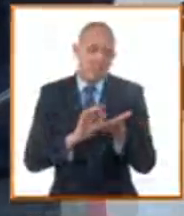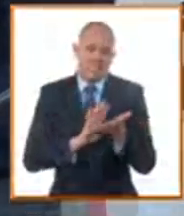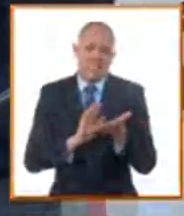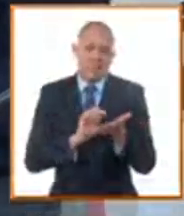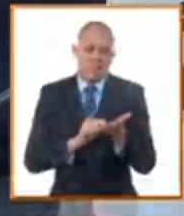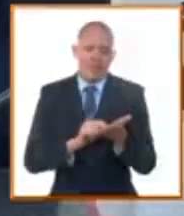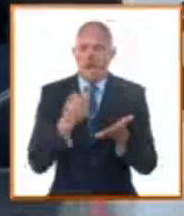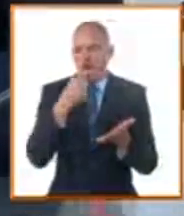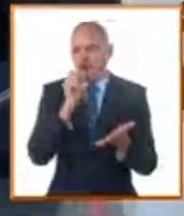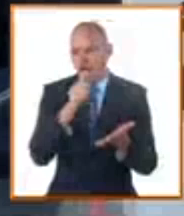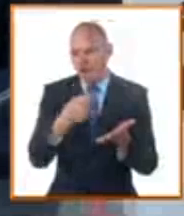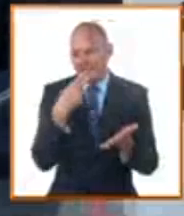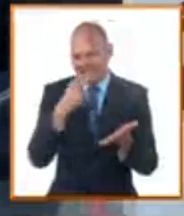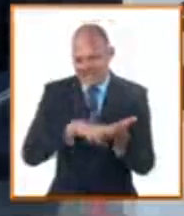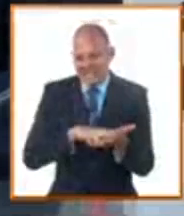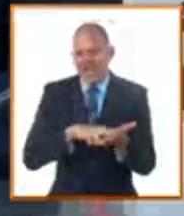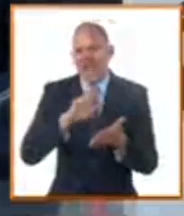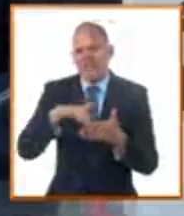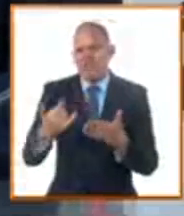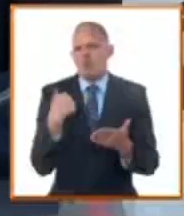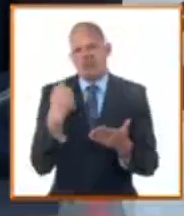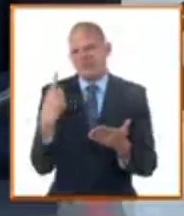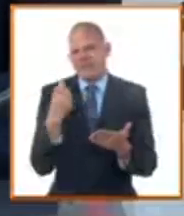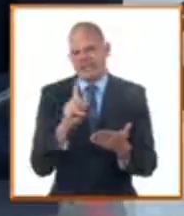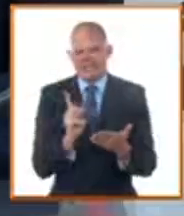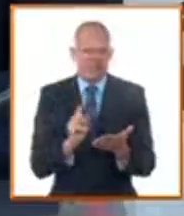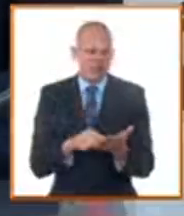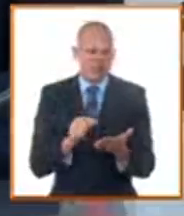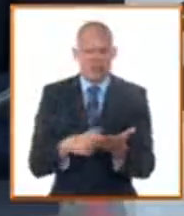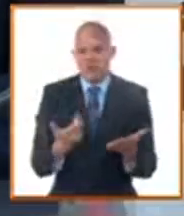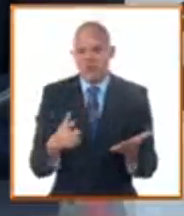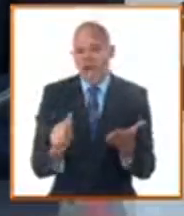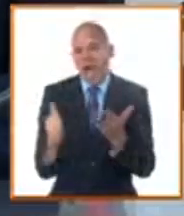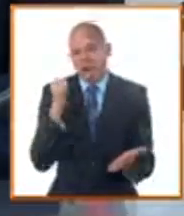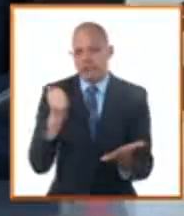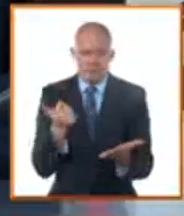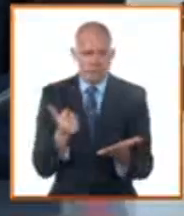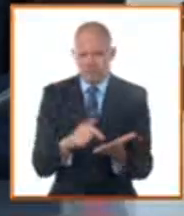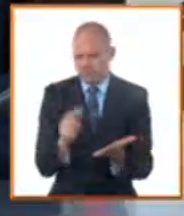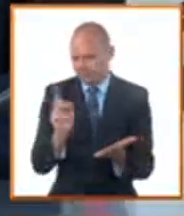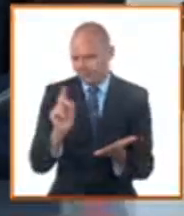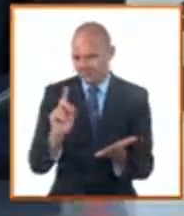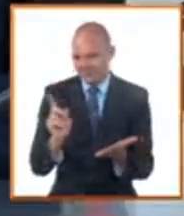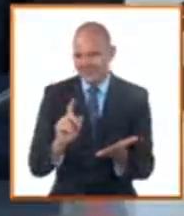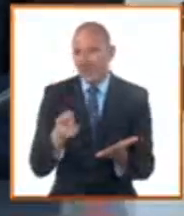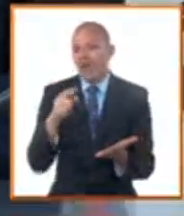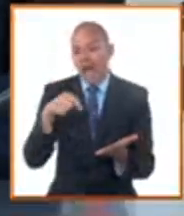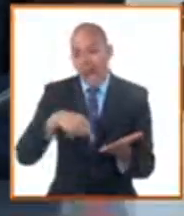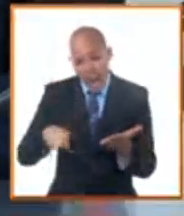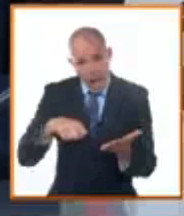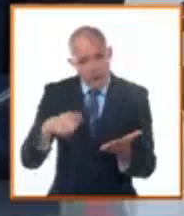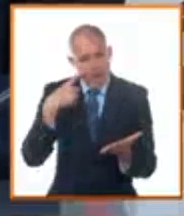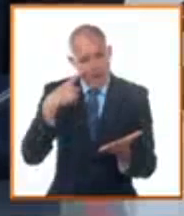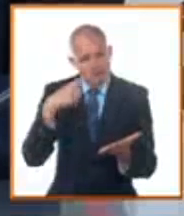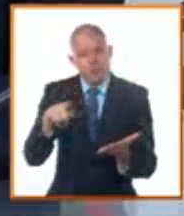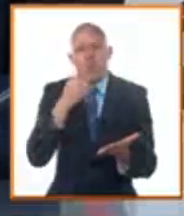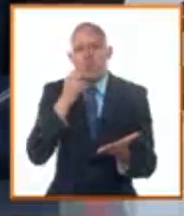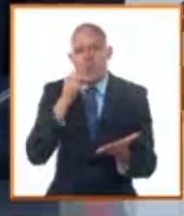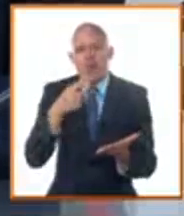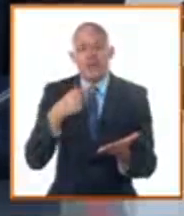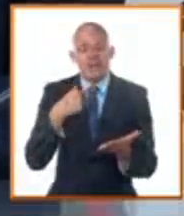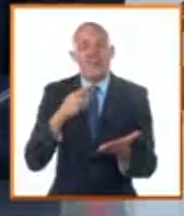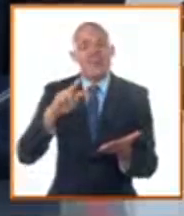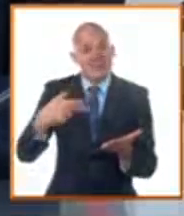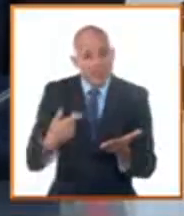vaya a usar, pueda recuperar su dinero. Próximamente, y es un trabajo en el que han